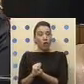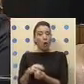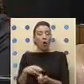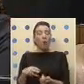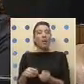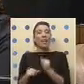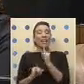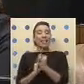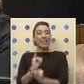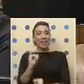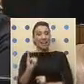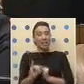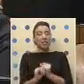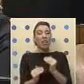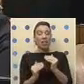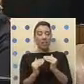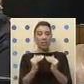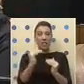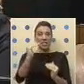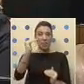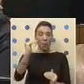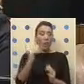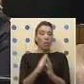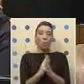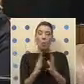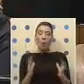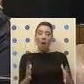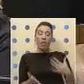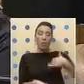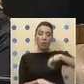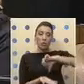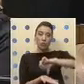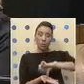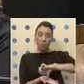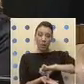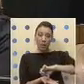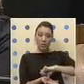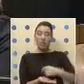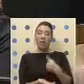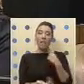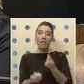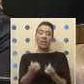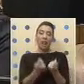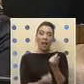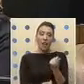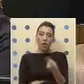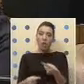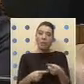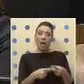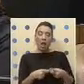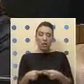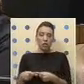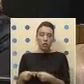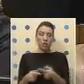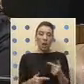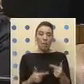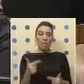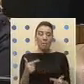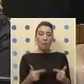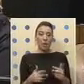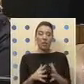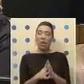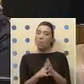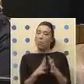son demasiado grandes en nuestra región y en nuestro país y que tienen consecuencias económicas, sociales y políticas